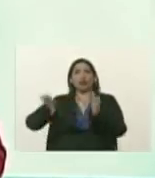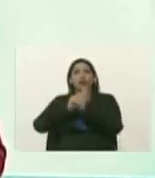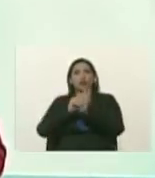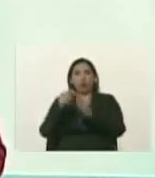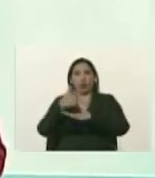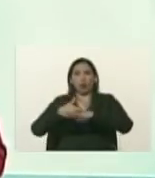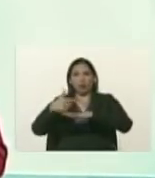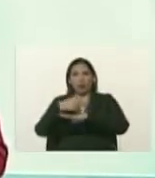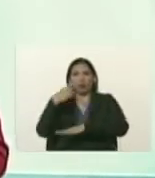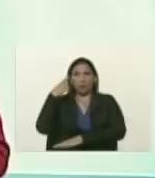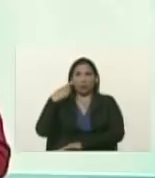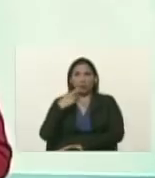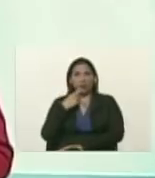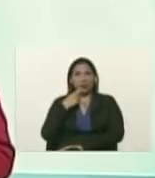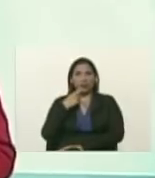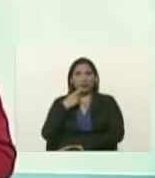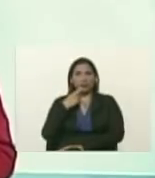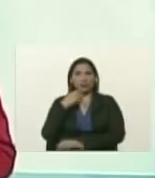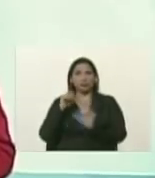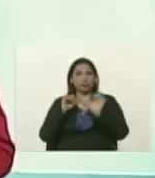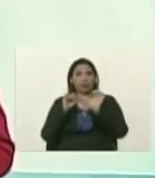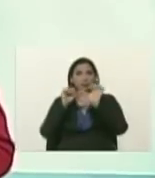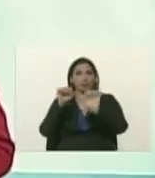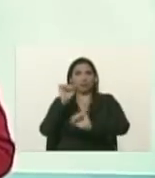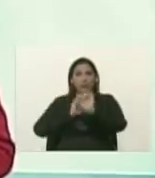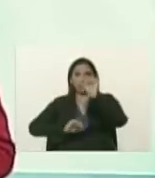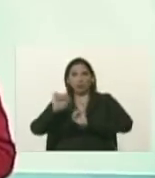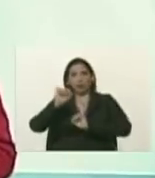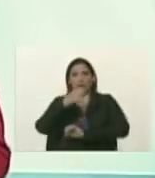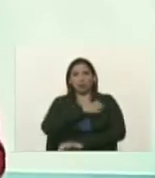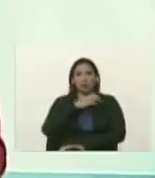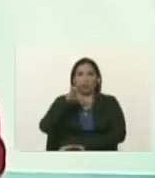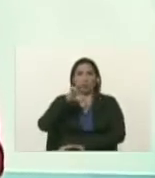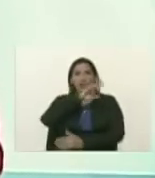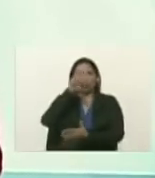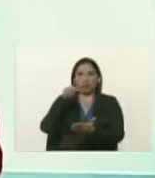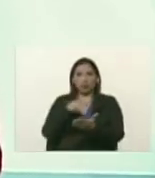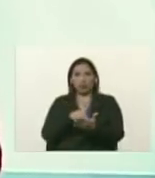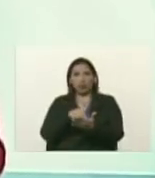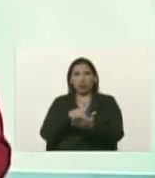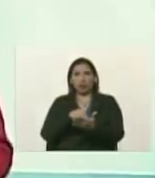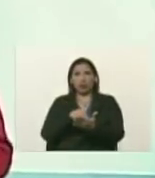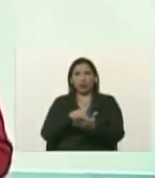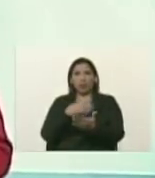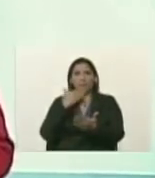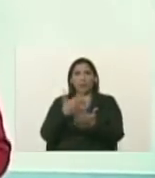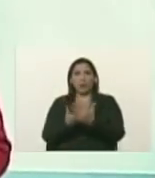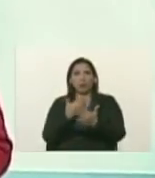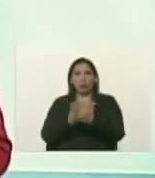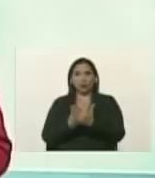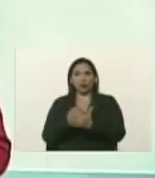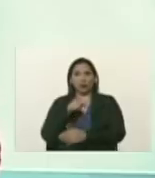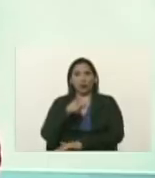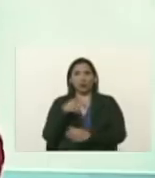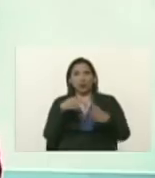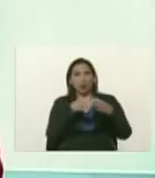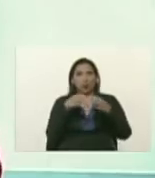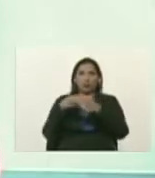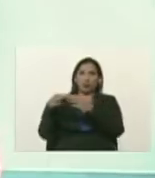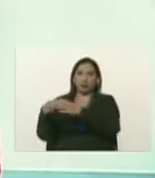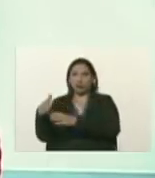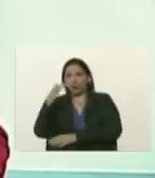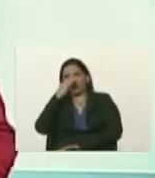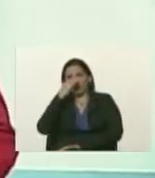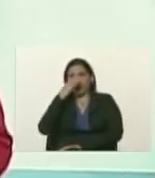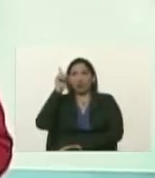gobierno bolivariano continuará en defensa de la soberanía nacional a propósito de esta organización criminal que